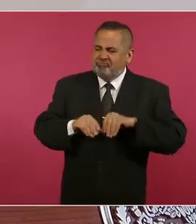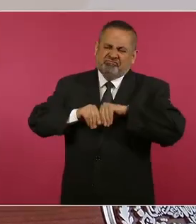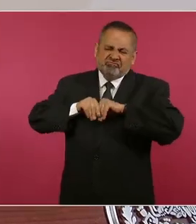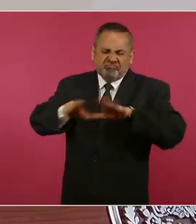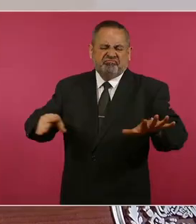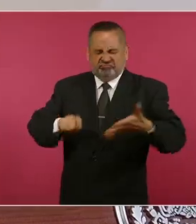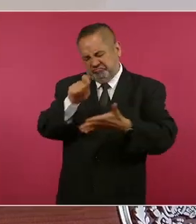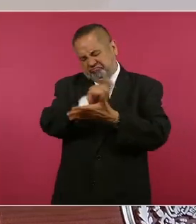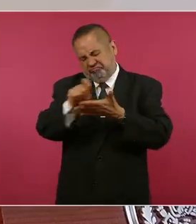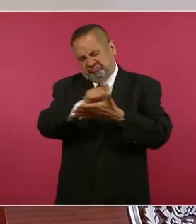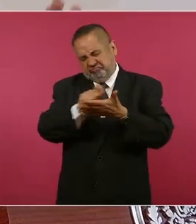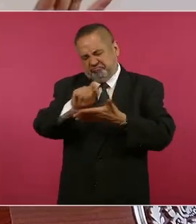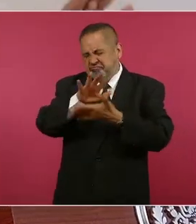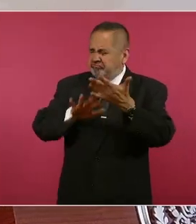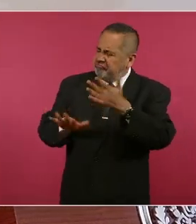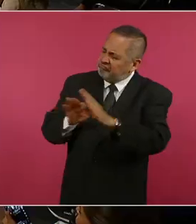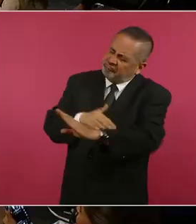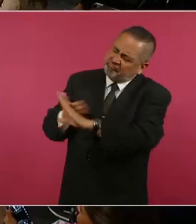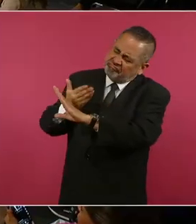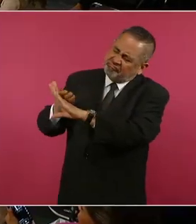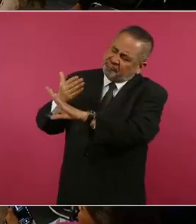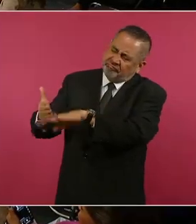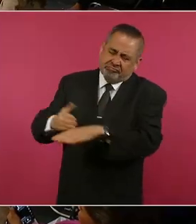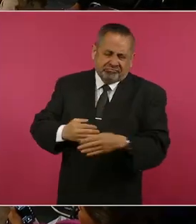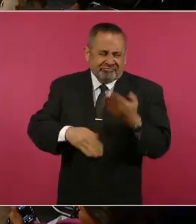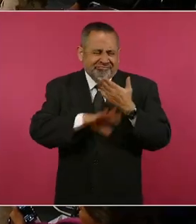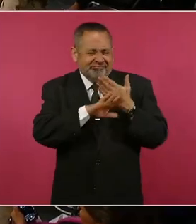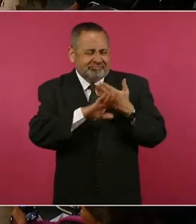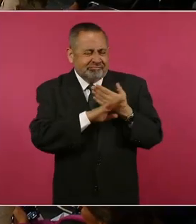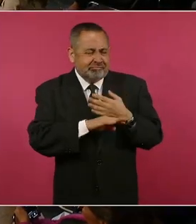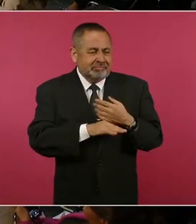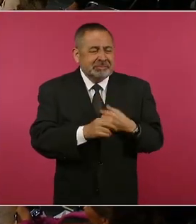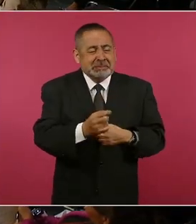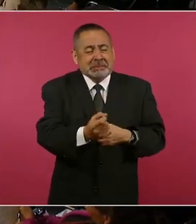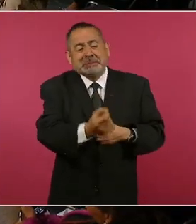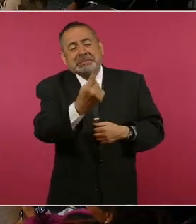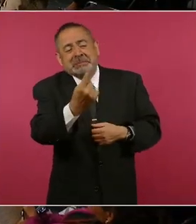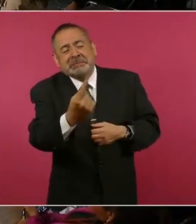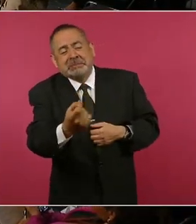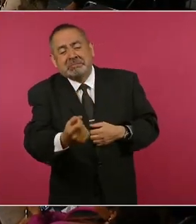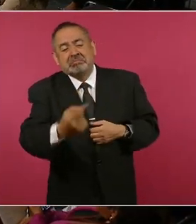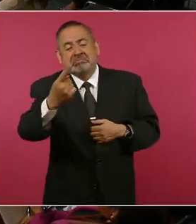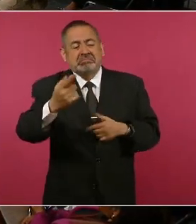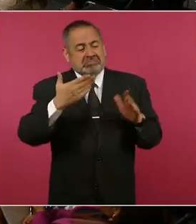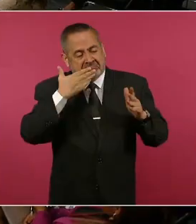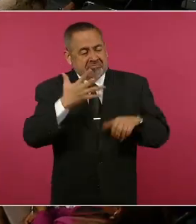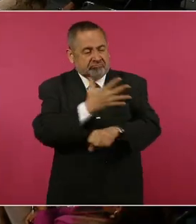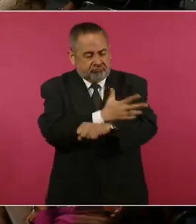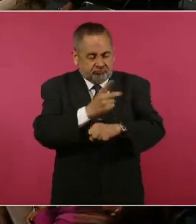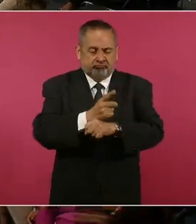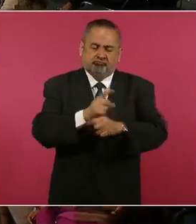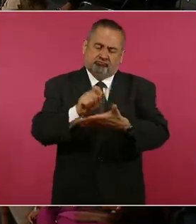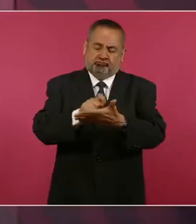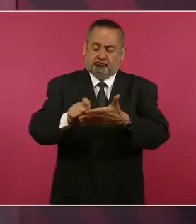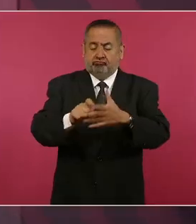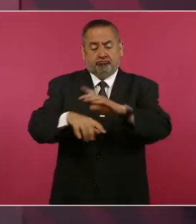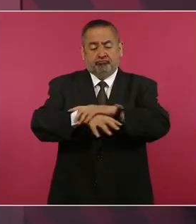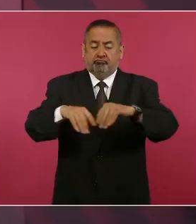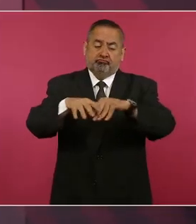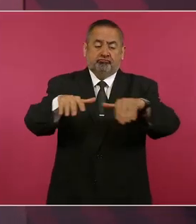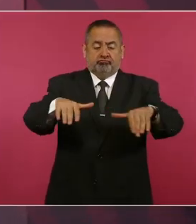todos, con honrosas excepciones. Está muy difícil encontrar un escritor en un